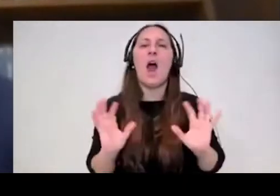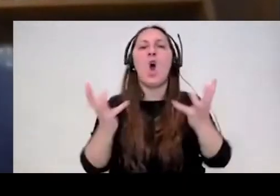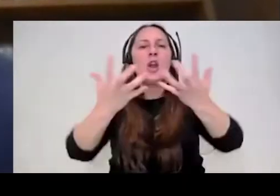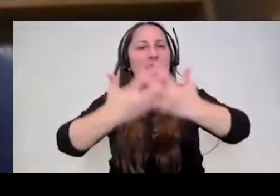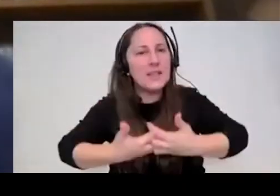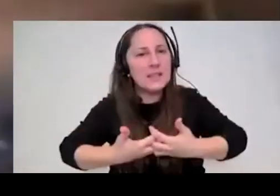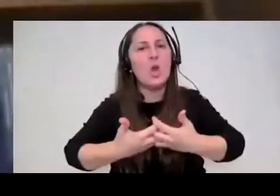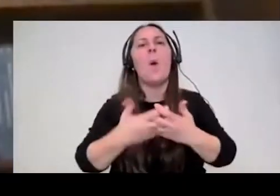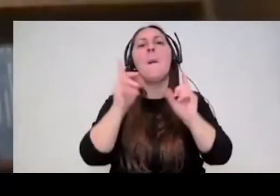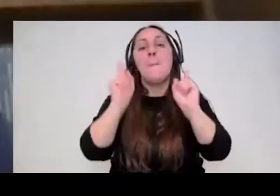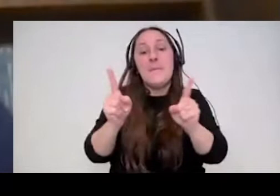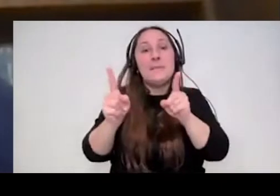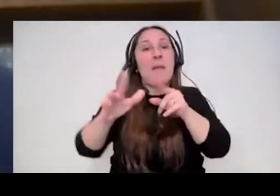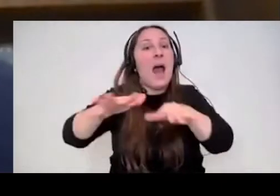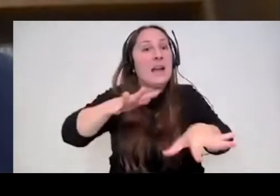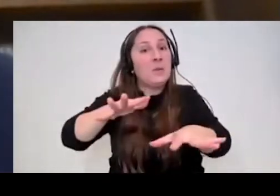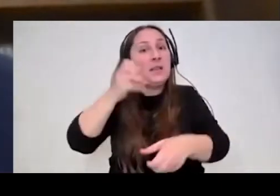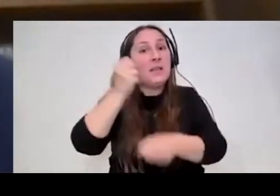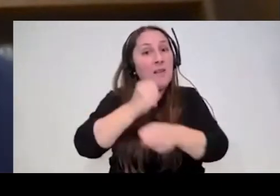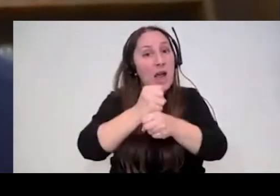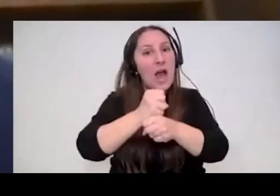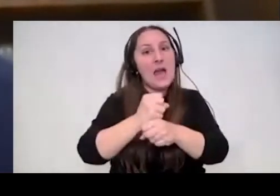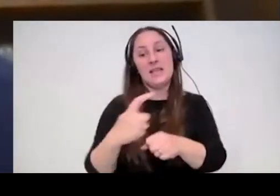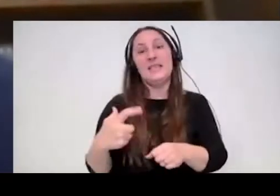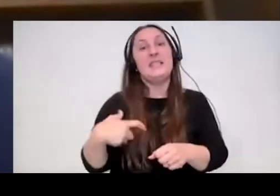misma actividad, le hace sindicato por actividad,